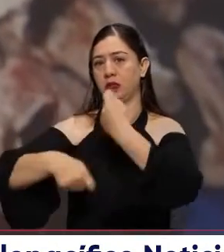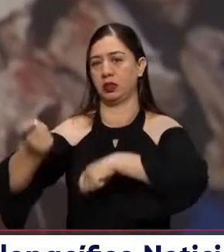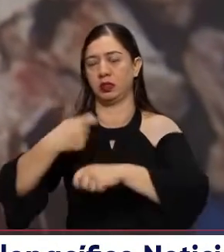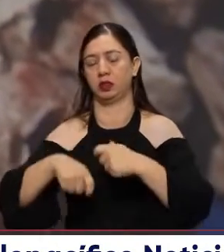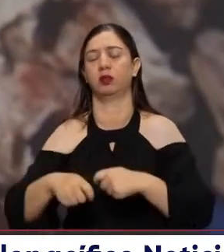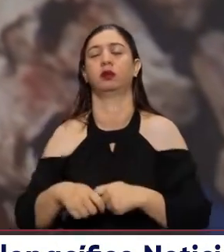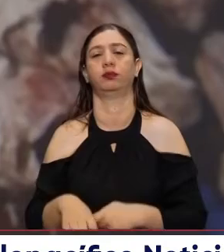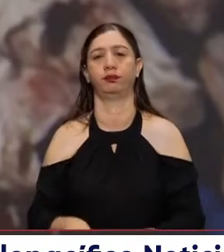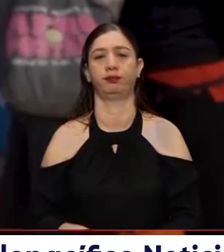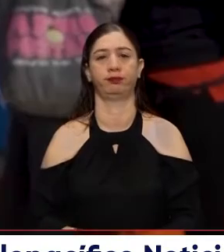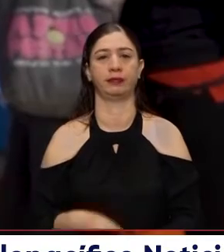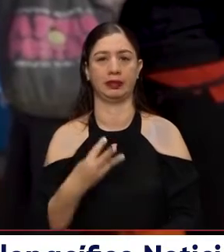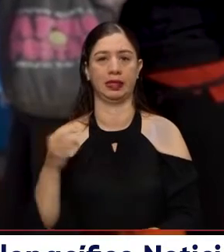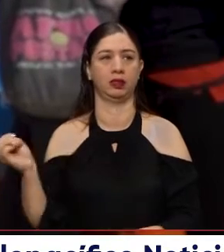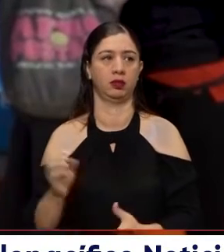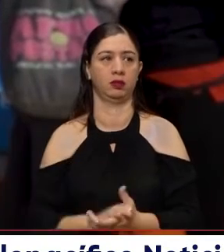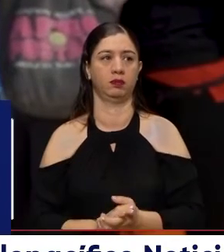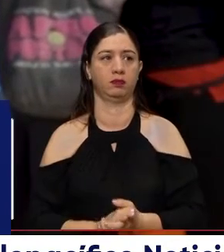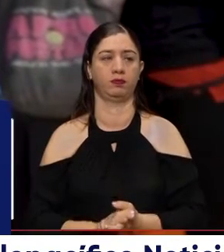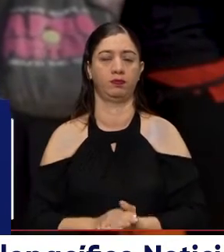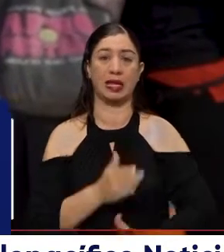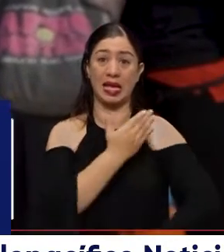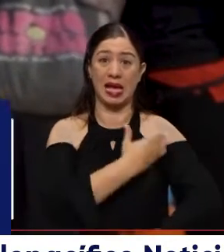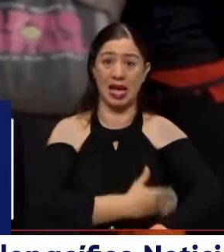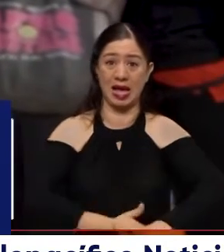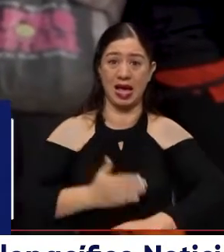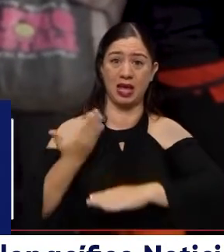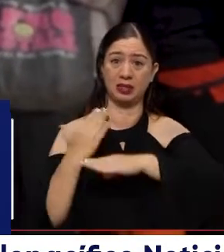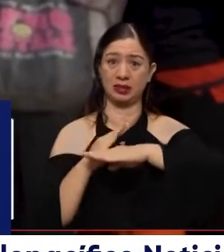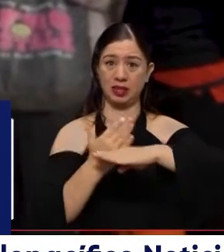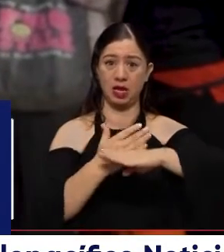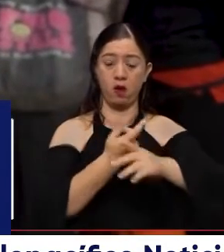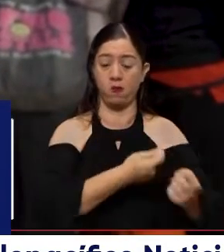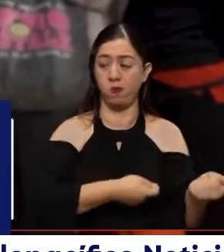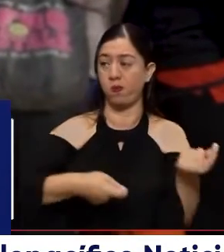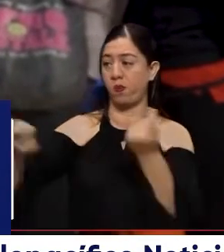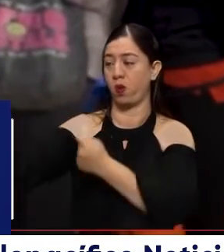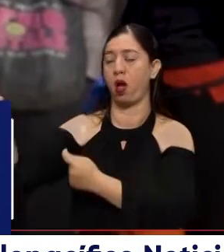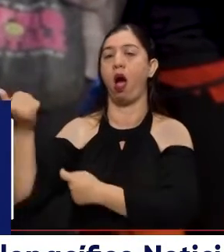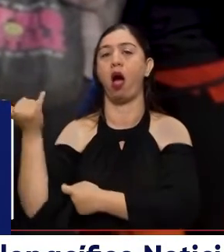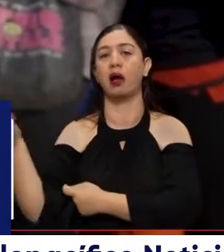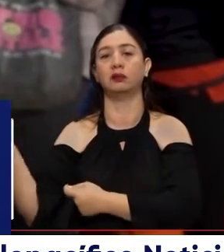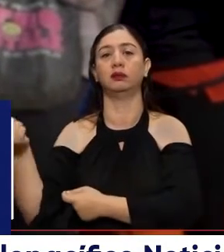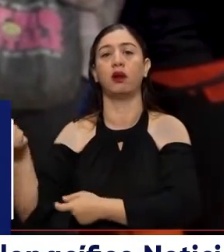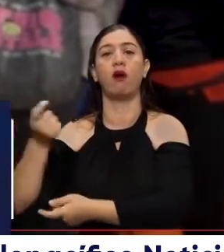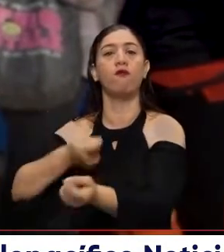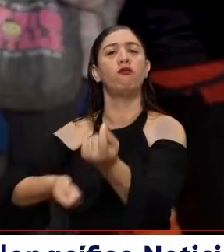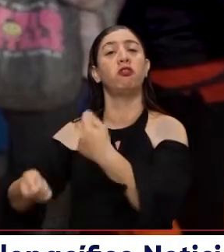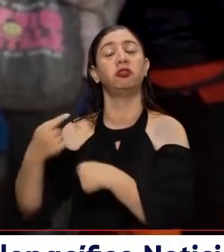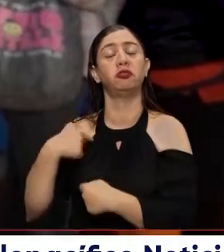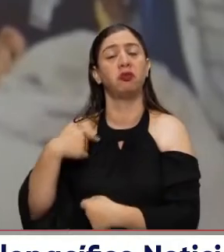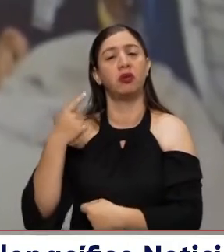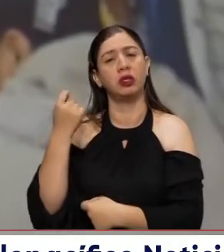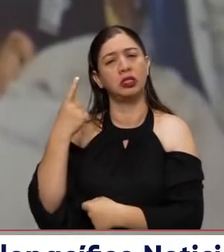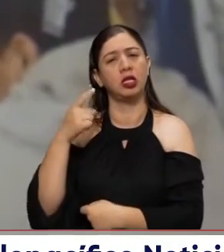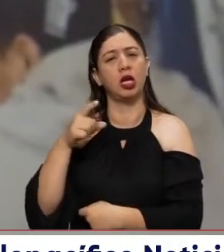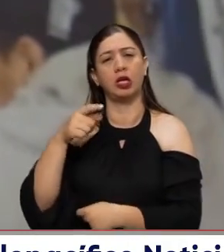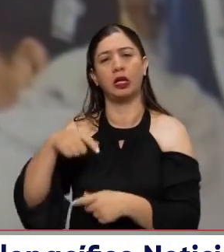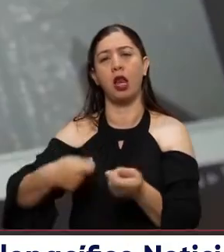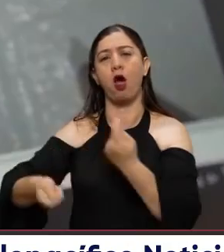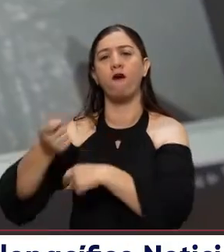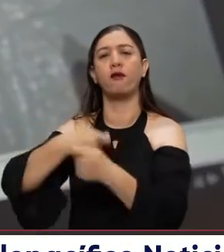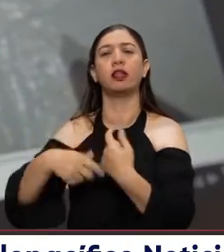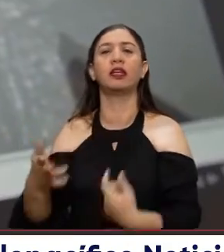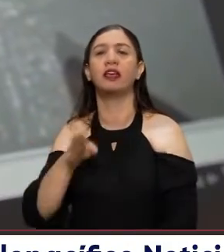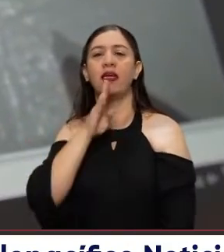aleta, eso lo sacan allá en puerto y lo venden a... Que yo tengo entendido, lo venden a los chinos, son